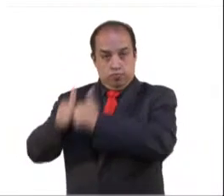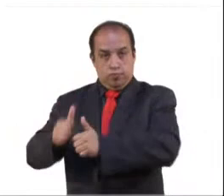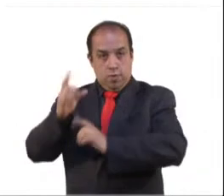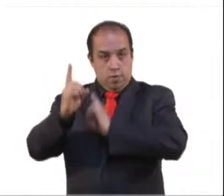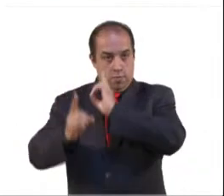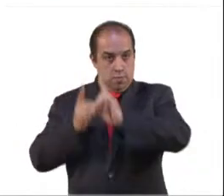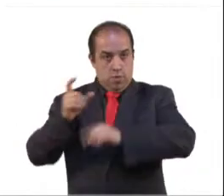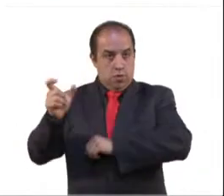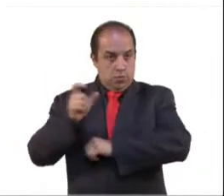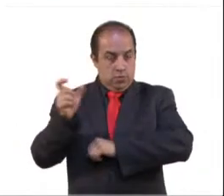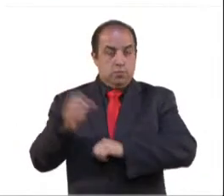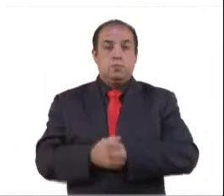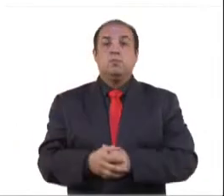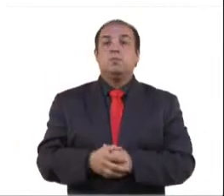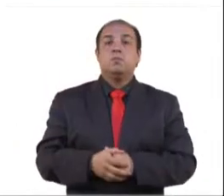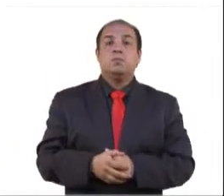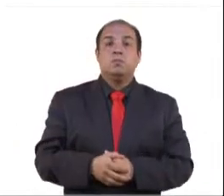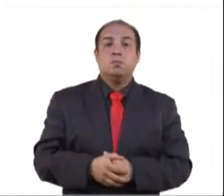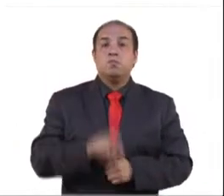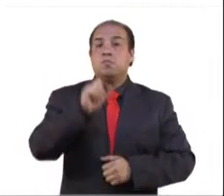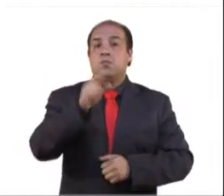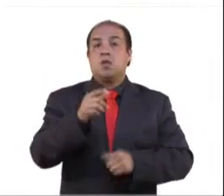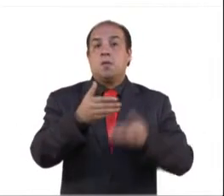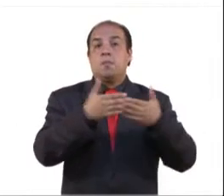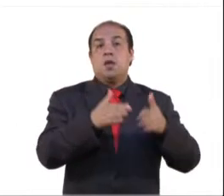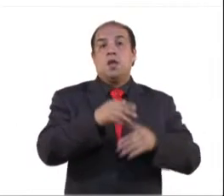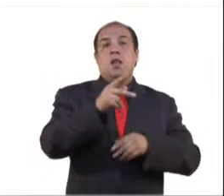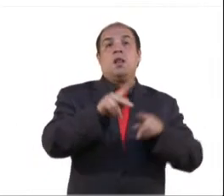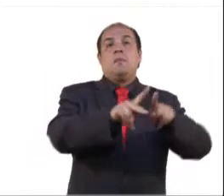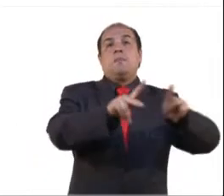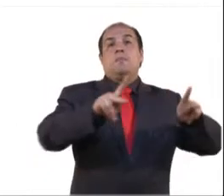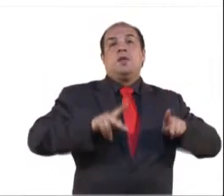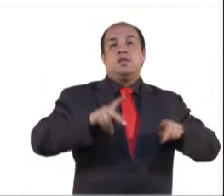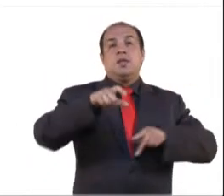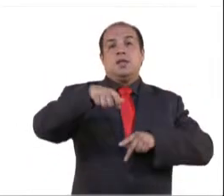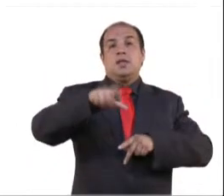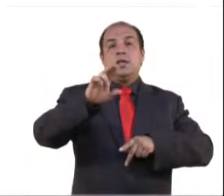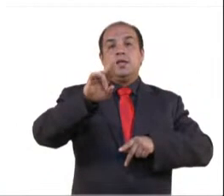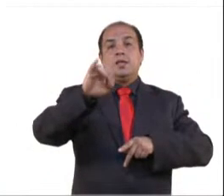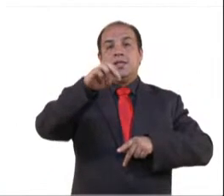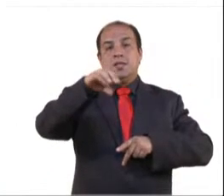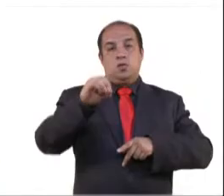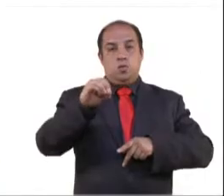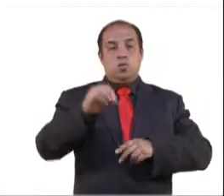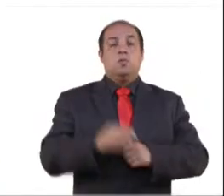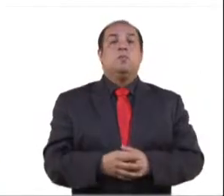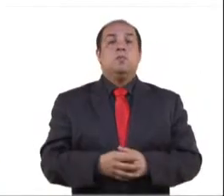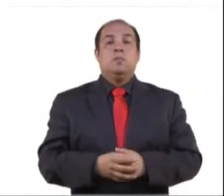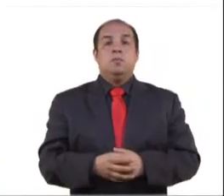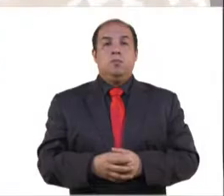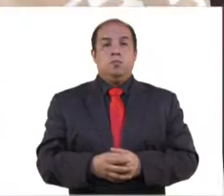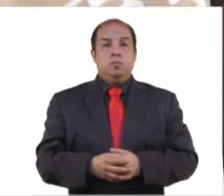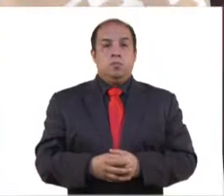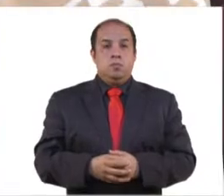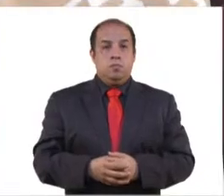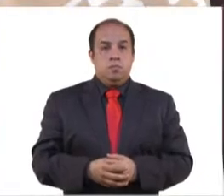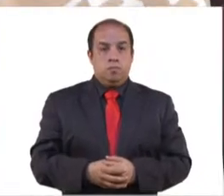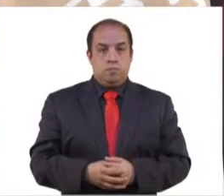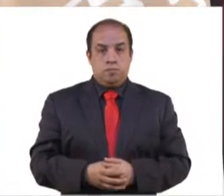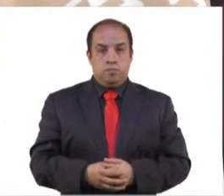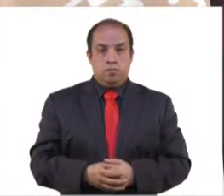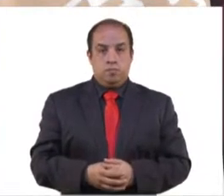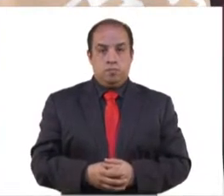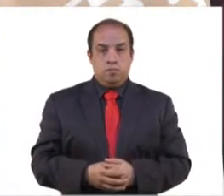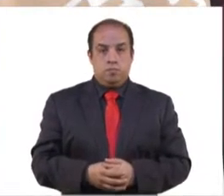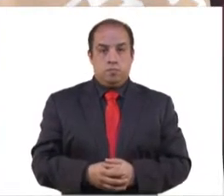Xochimilco, y adicional será la Plaza Quirino Mendoza. Quiero aquí hacer un comentario respecto a que